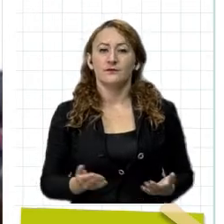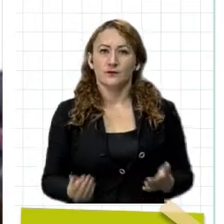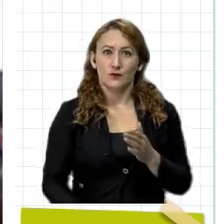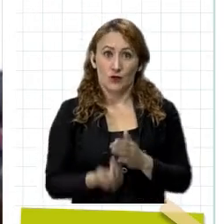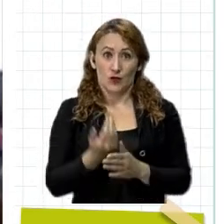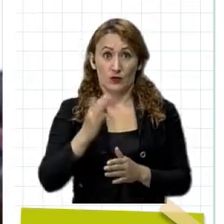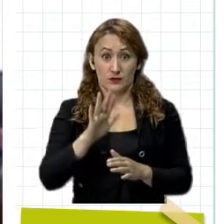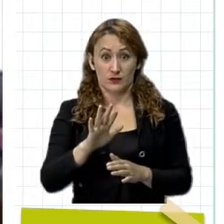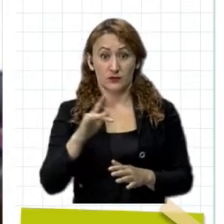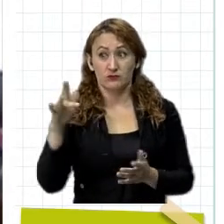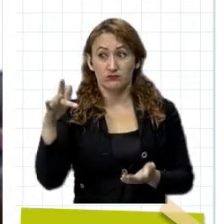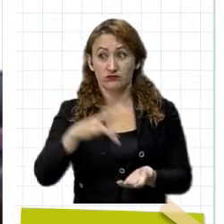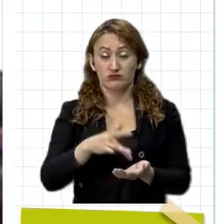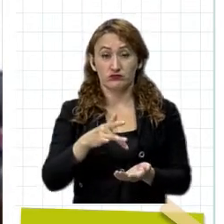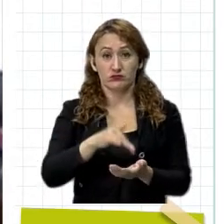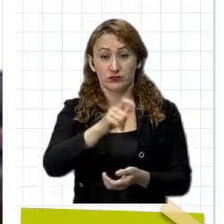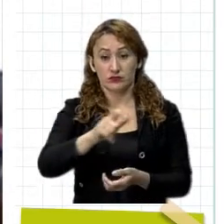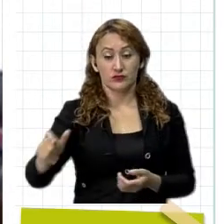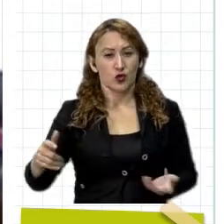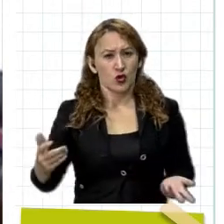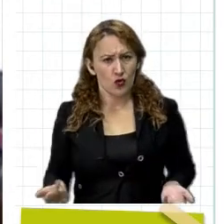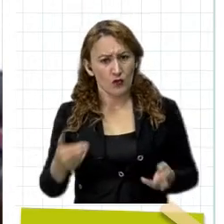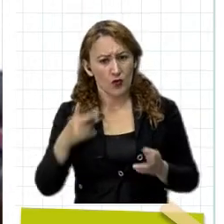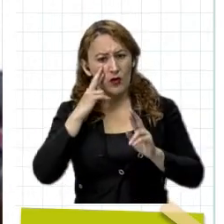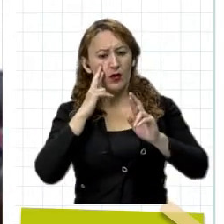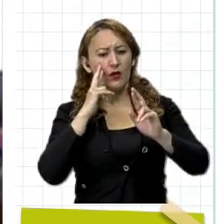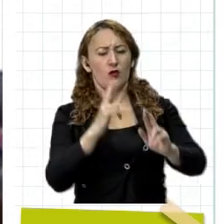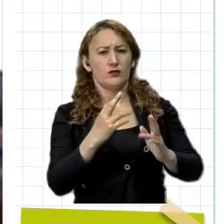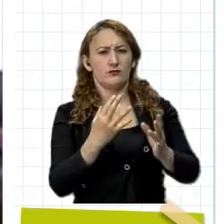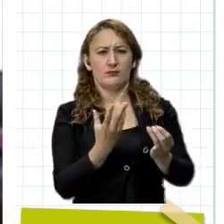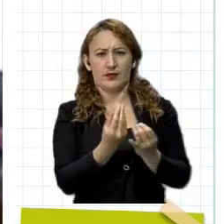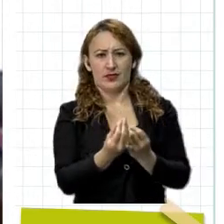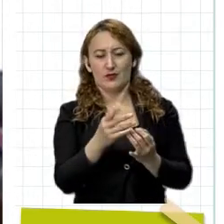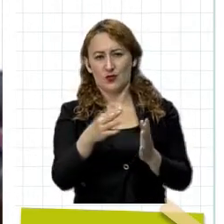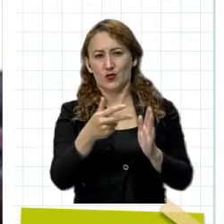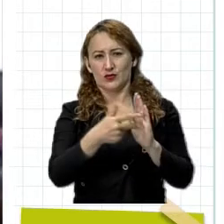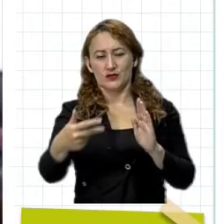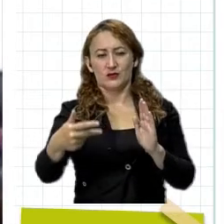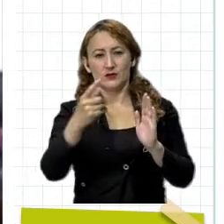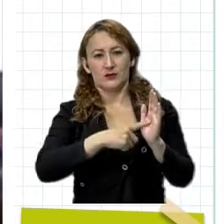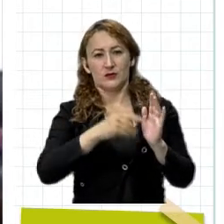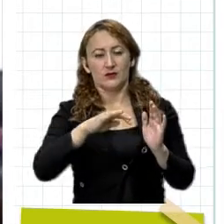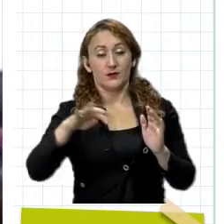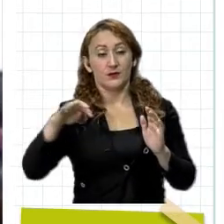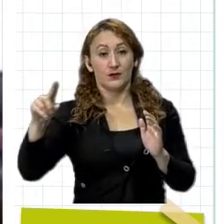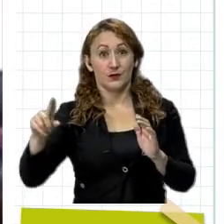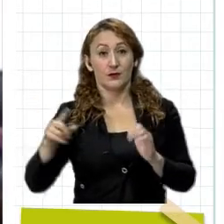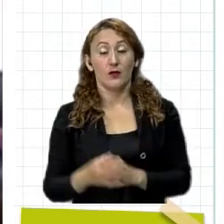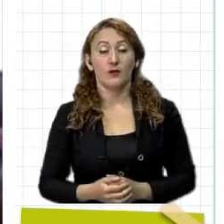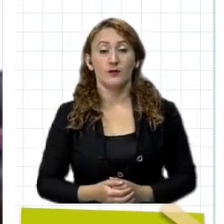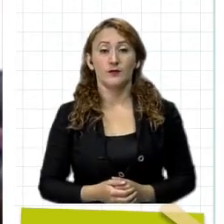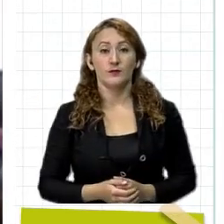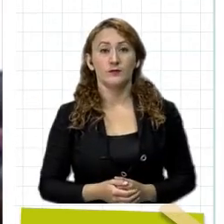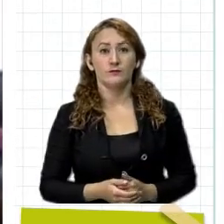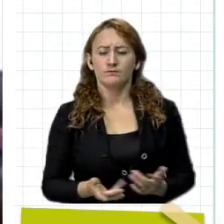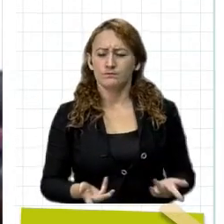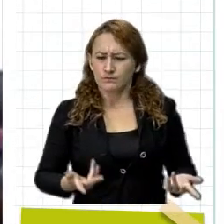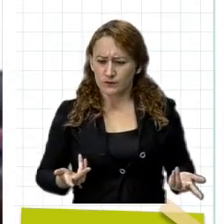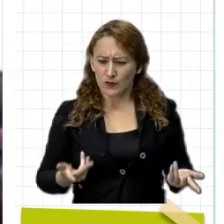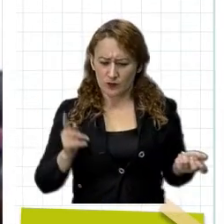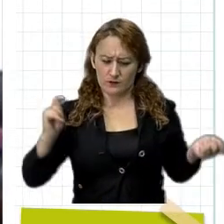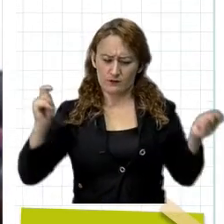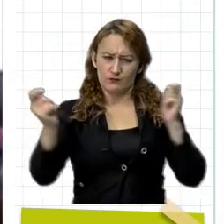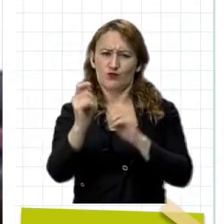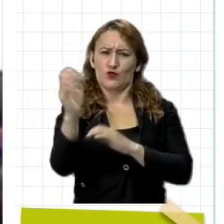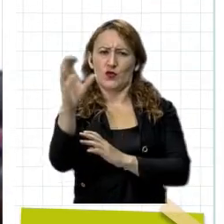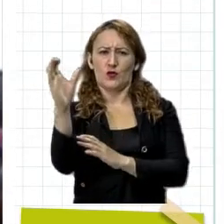de sujetos, ahora reconocidos como étnicos por la Constitución de 1991, que redefinió a Colombia como